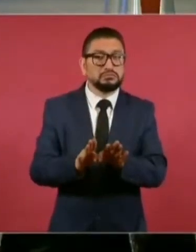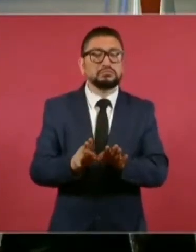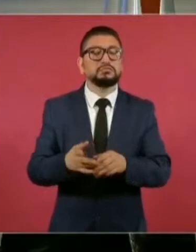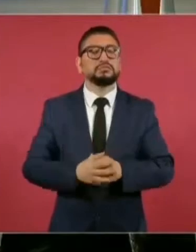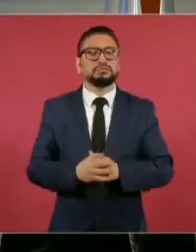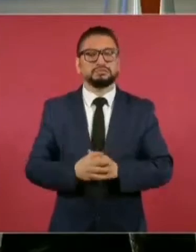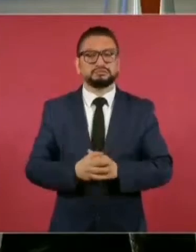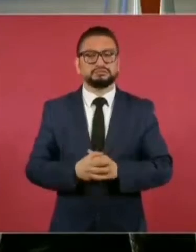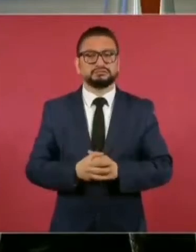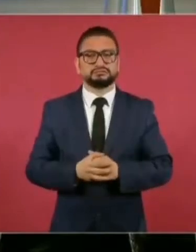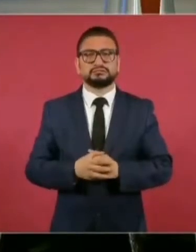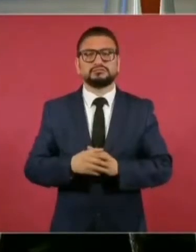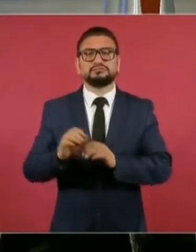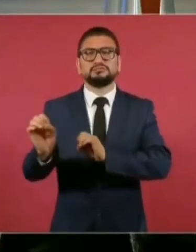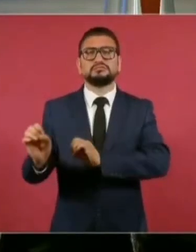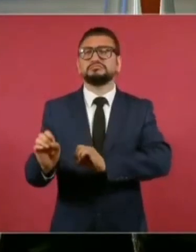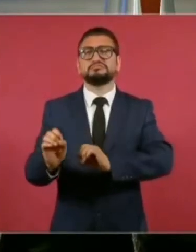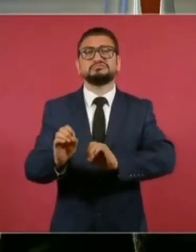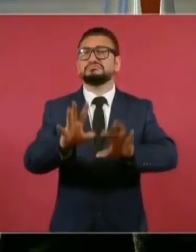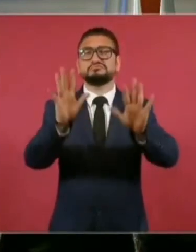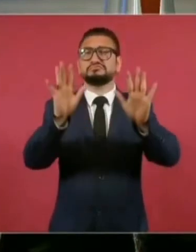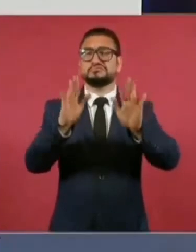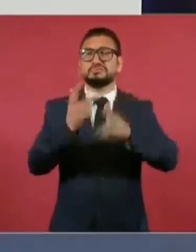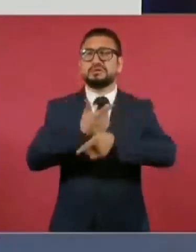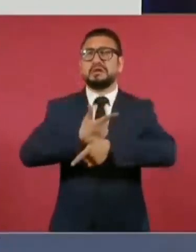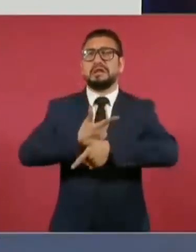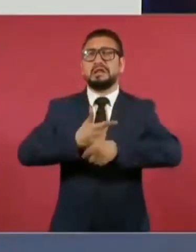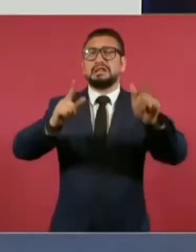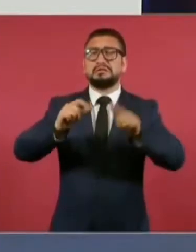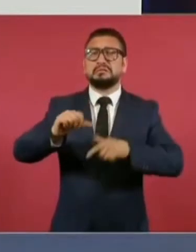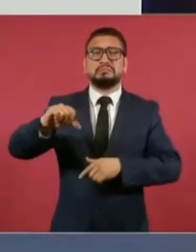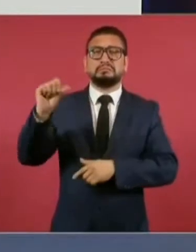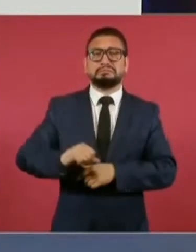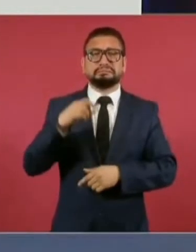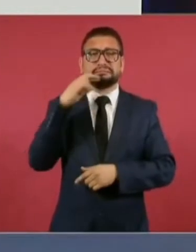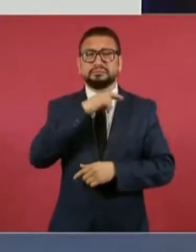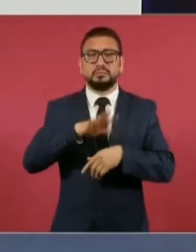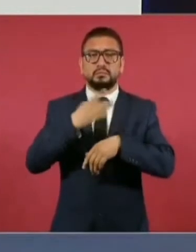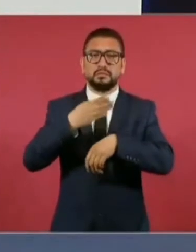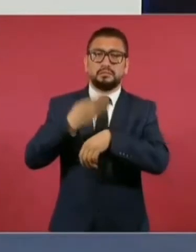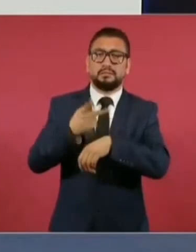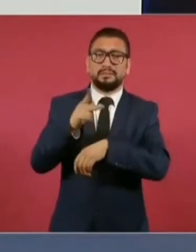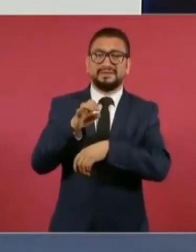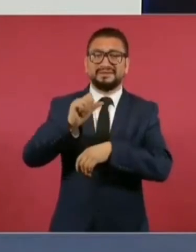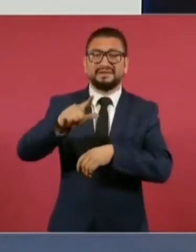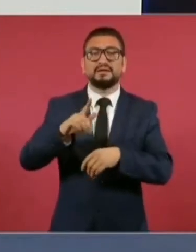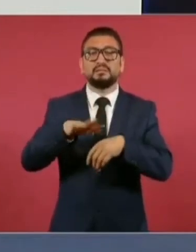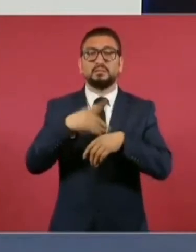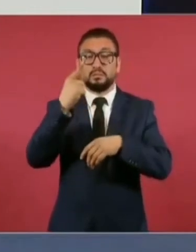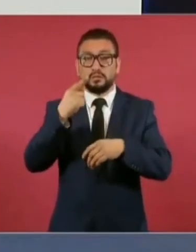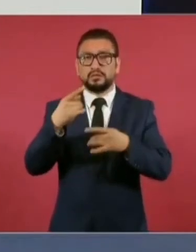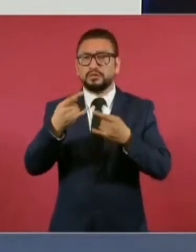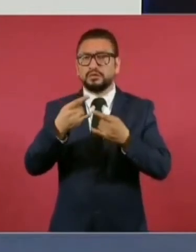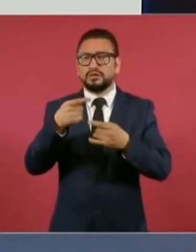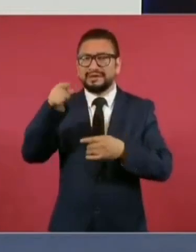una inmediata libertad por la causa penal de tentativa de